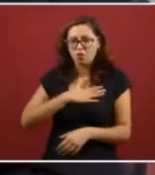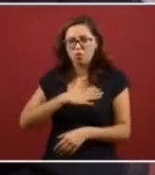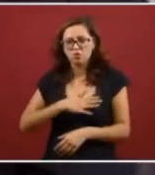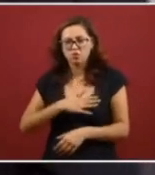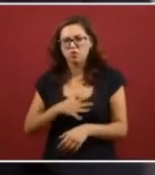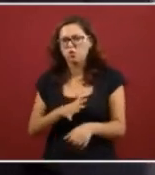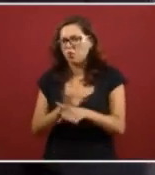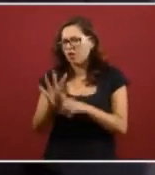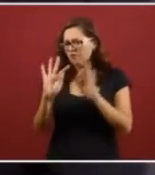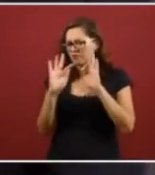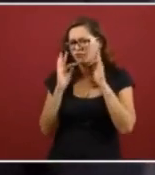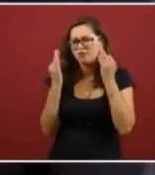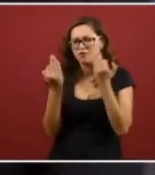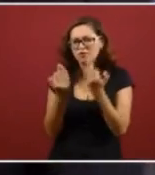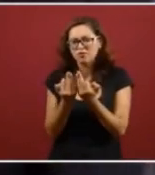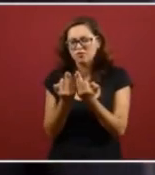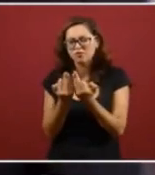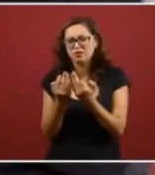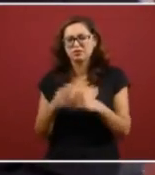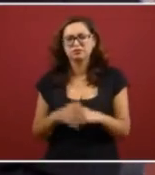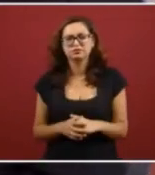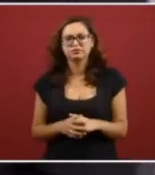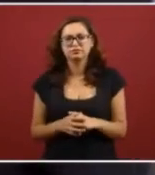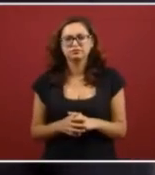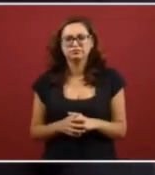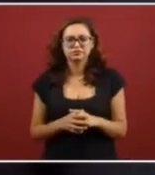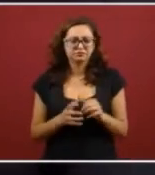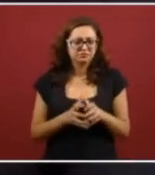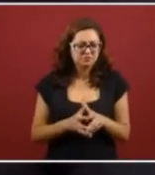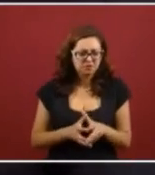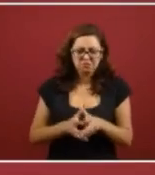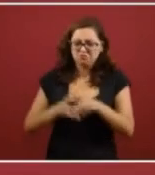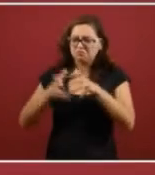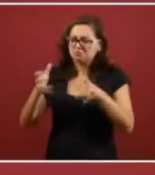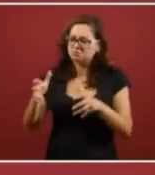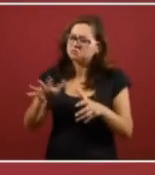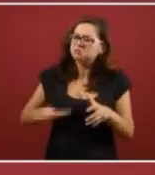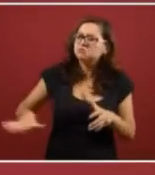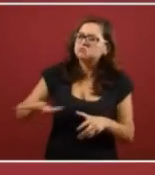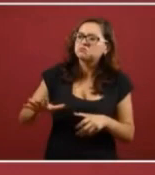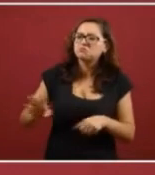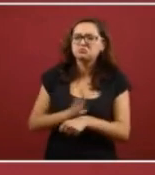modelo? What's the model? Crecimiento con bienestar. Growth with well-being.